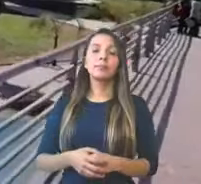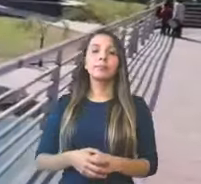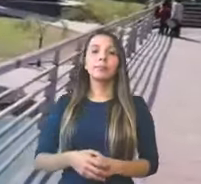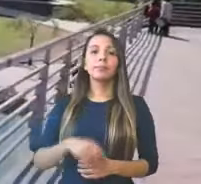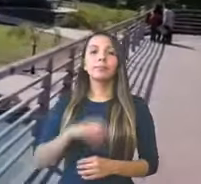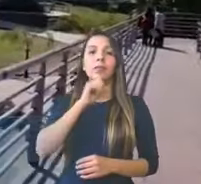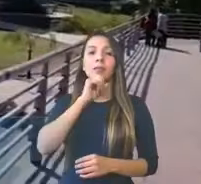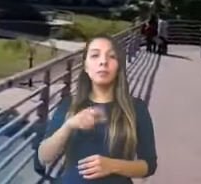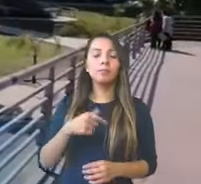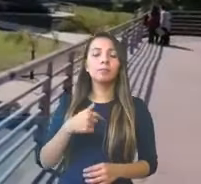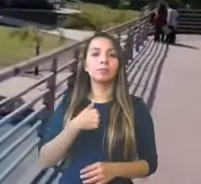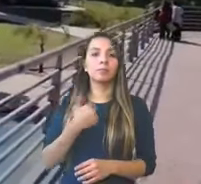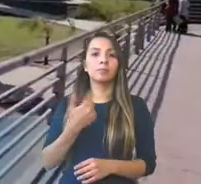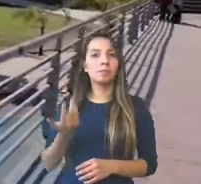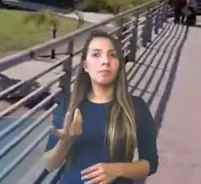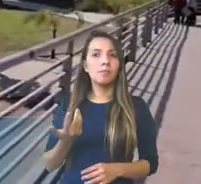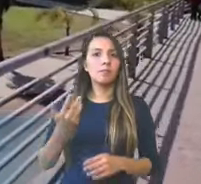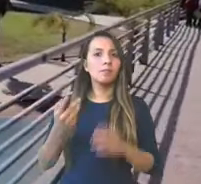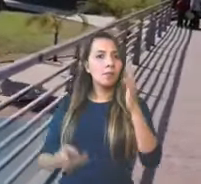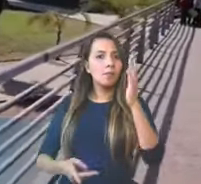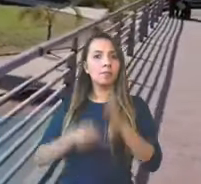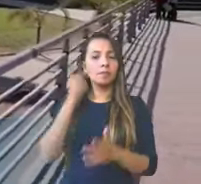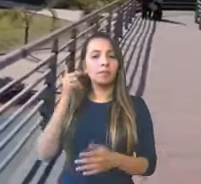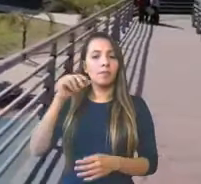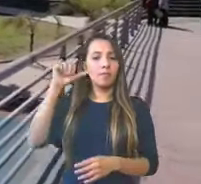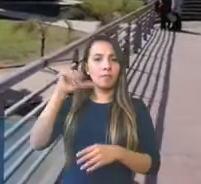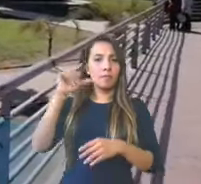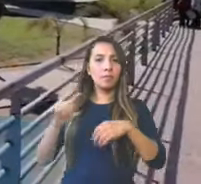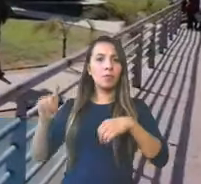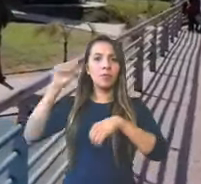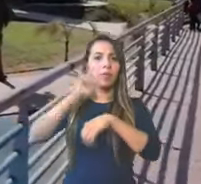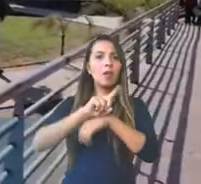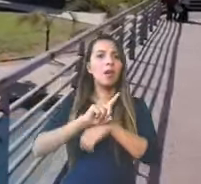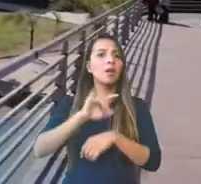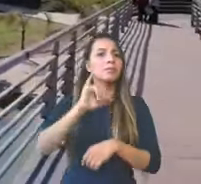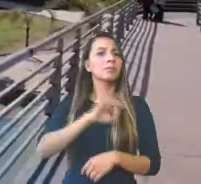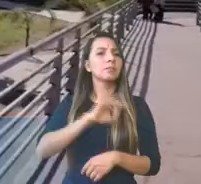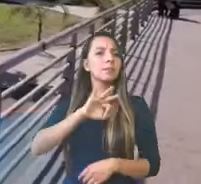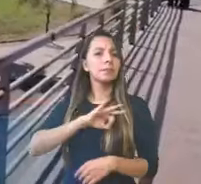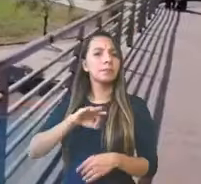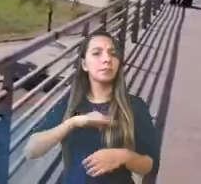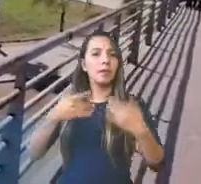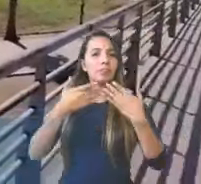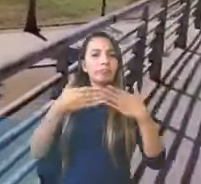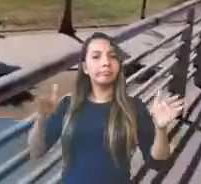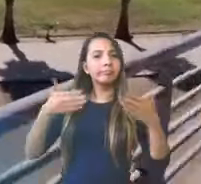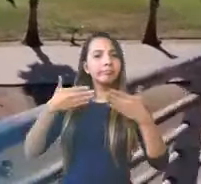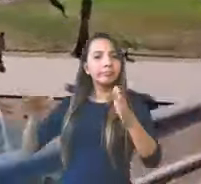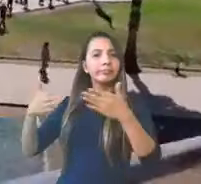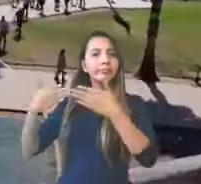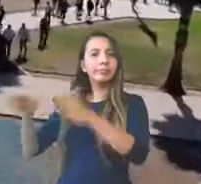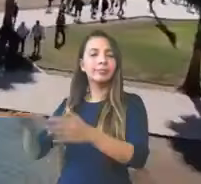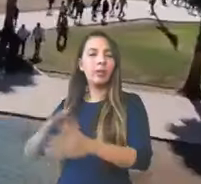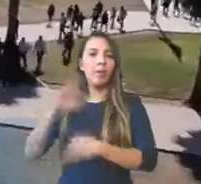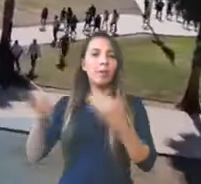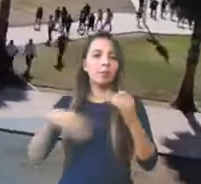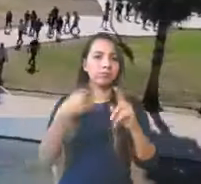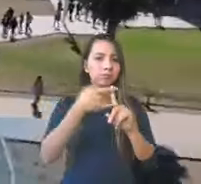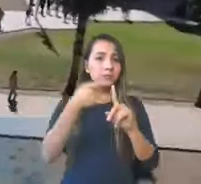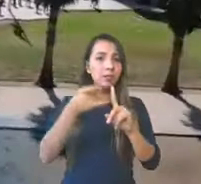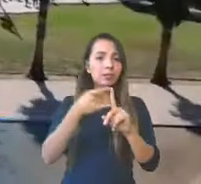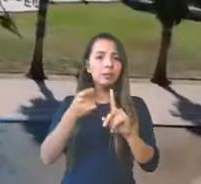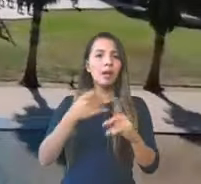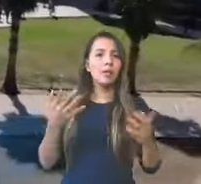más, para esta parte de este día, pues abrieron todas las puertas. La pregunta es la prevención, ¿qué hacer en caso de